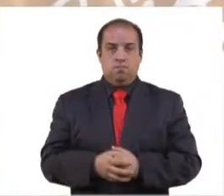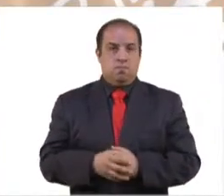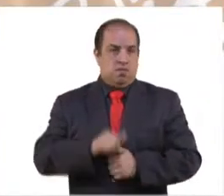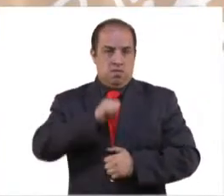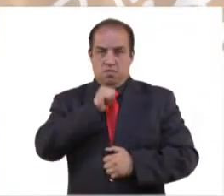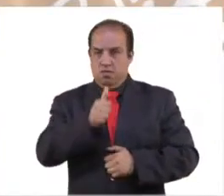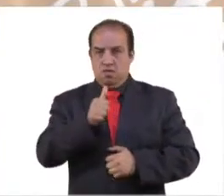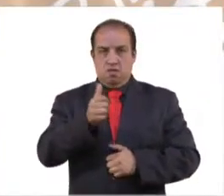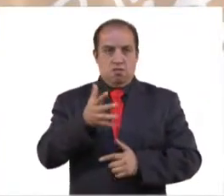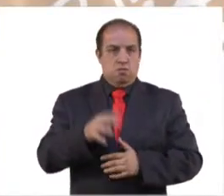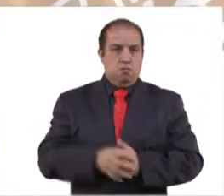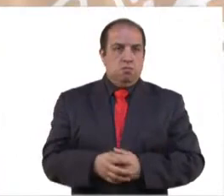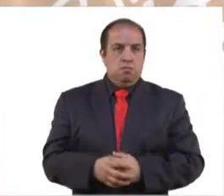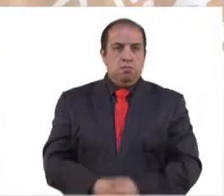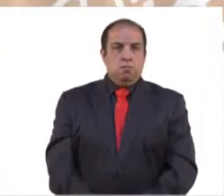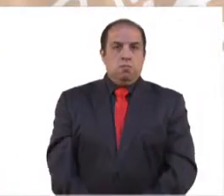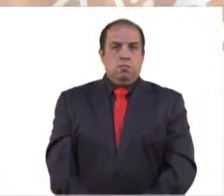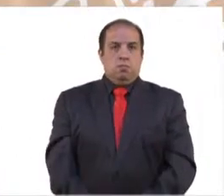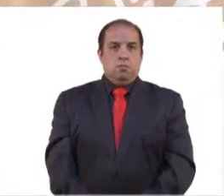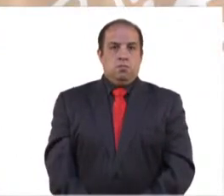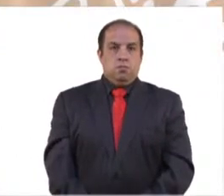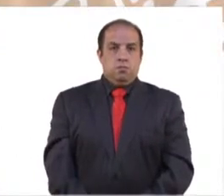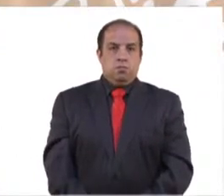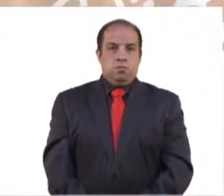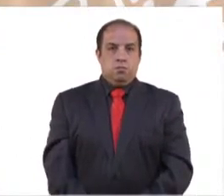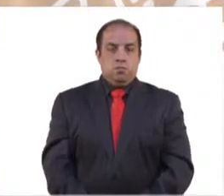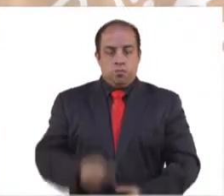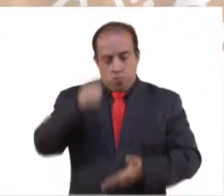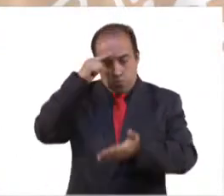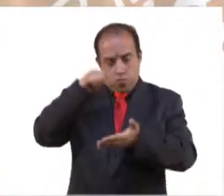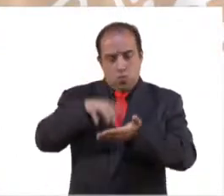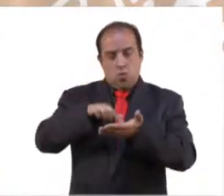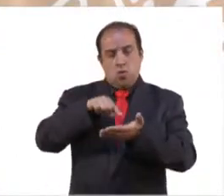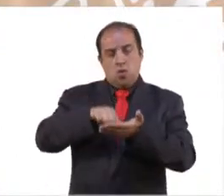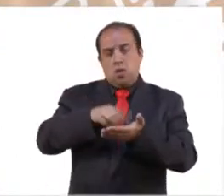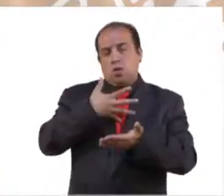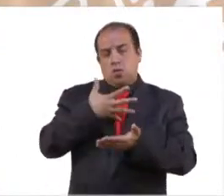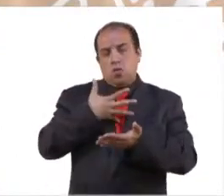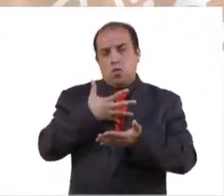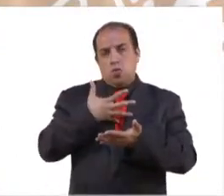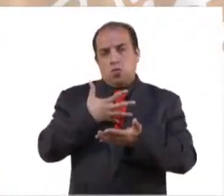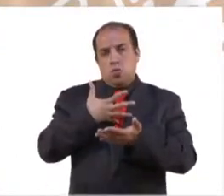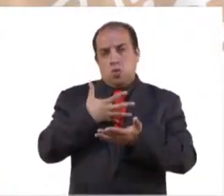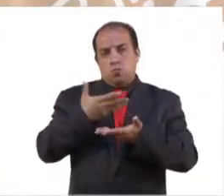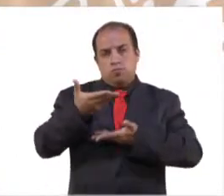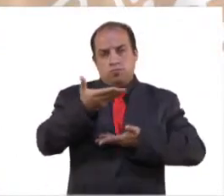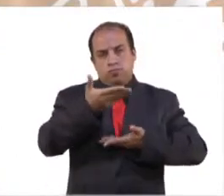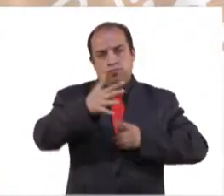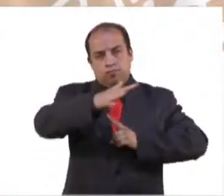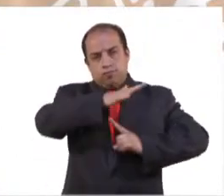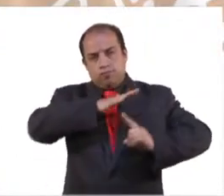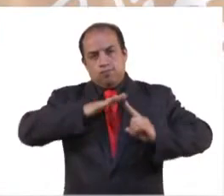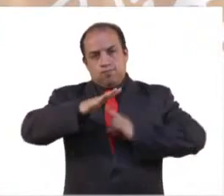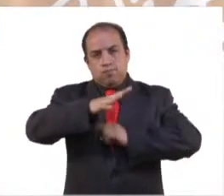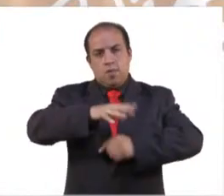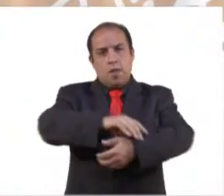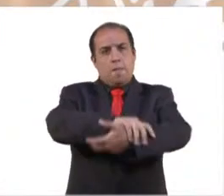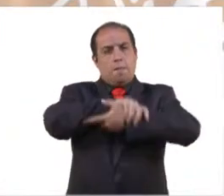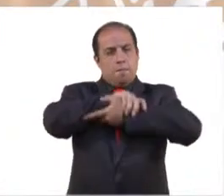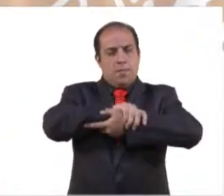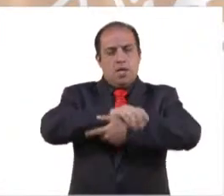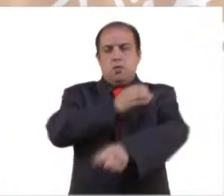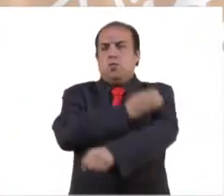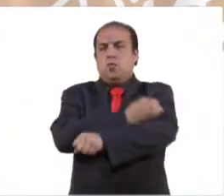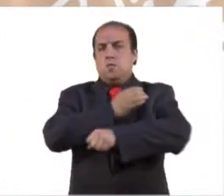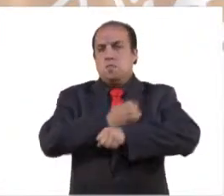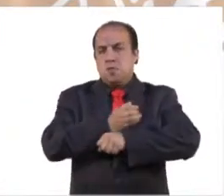manera. Yo creo que hubo un ambiente de mucha fraternidad, compañerismo, salvo pues algunas cosas como esta